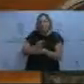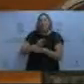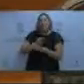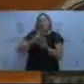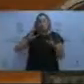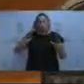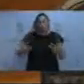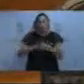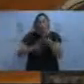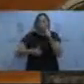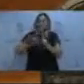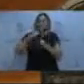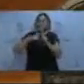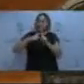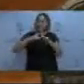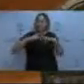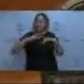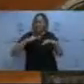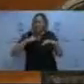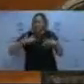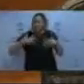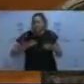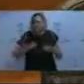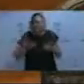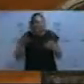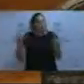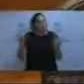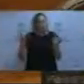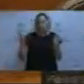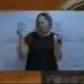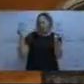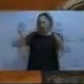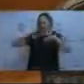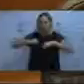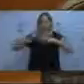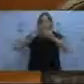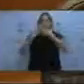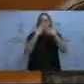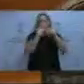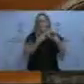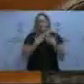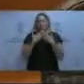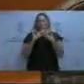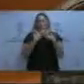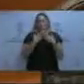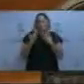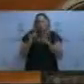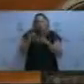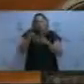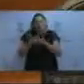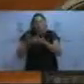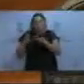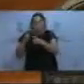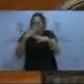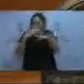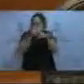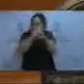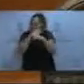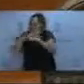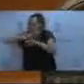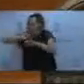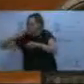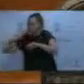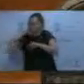ha acordado llevar a cabo un estudio sobre la situación actual, por una parte, con distintas manifestaciones, distintos enfoques y, por otra parte, la